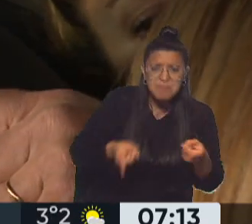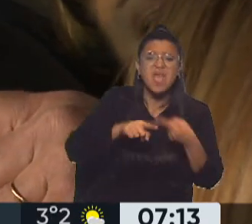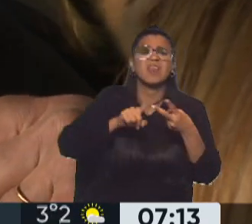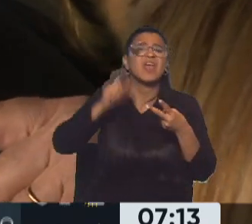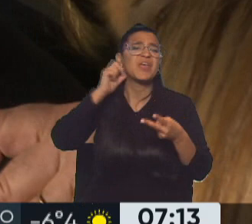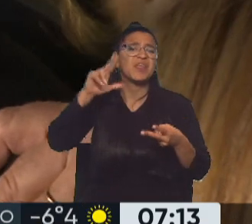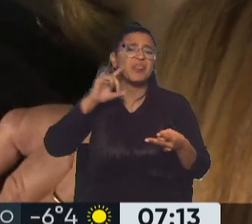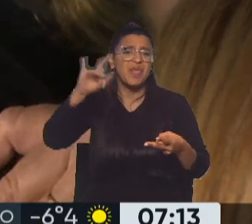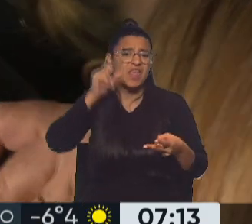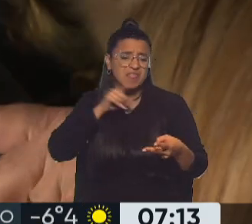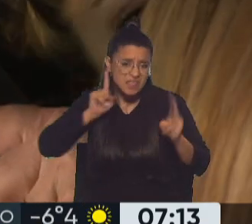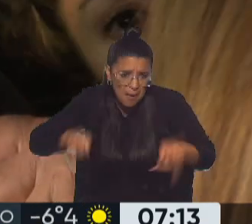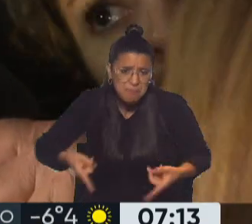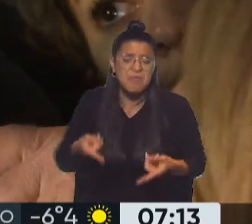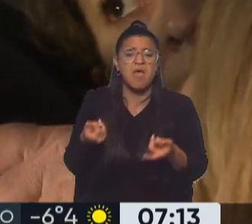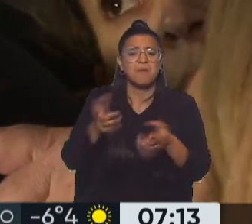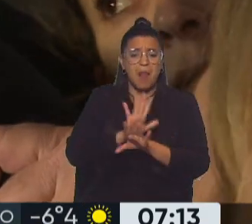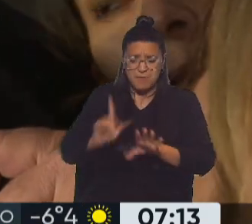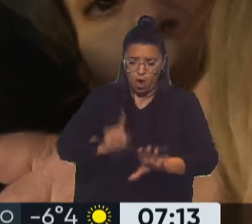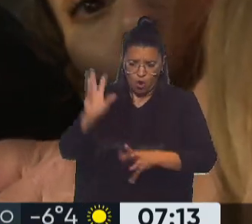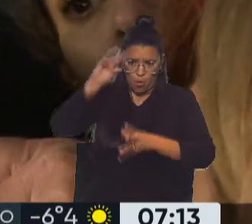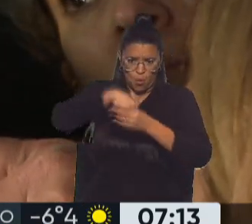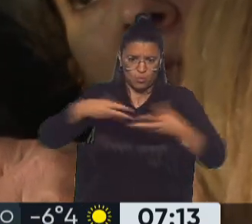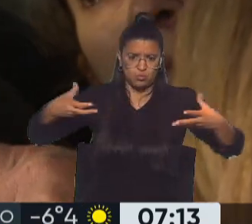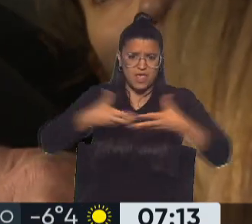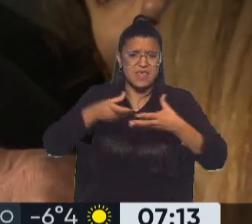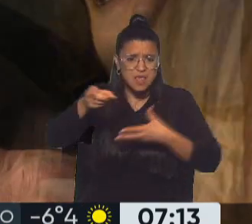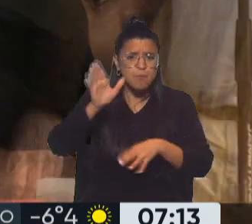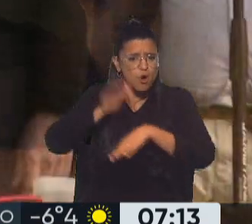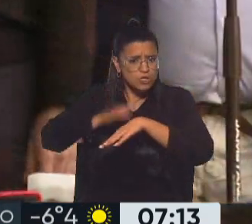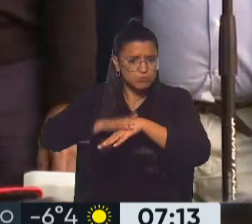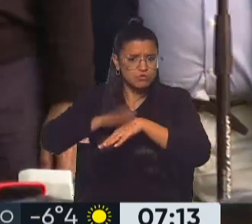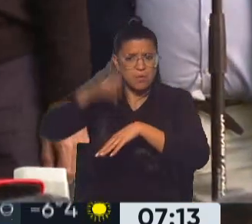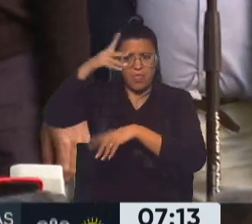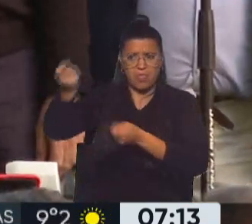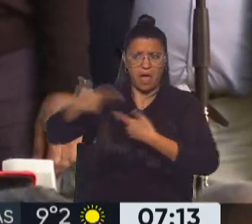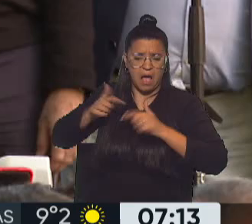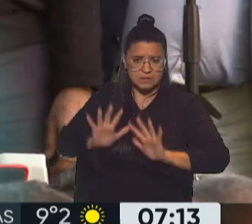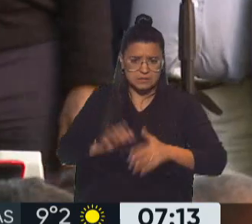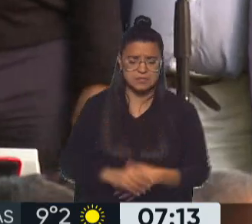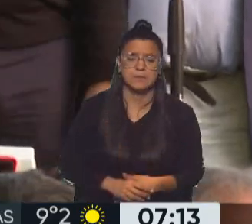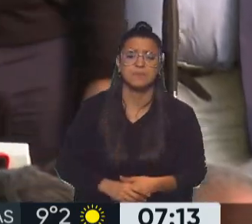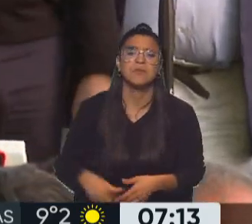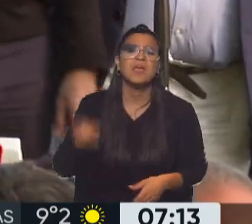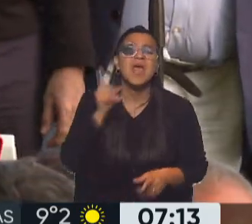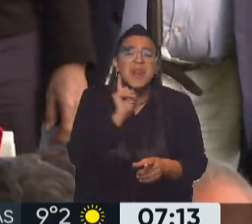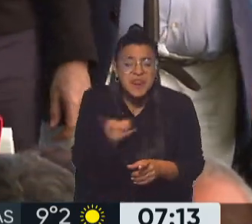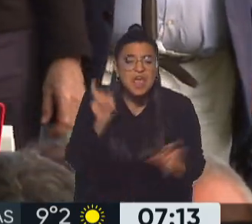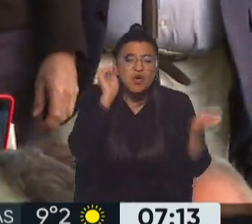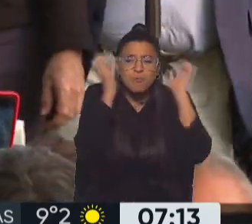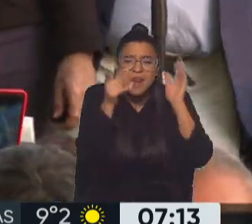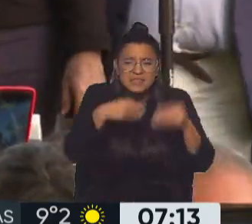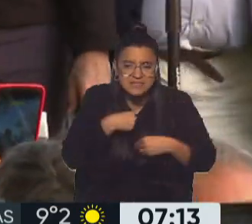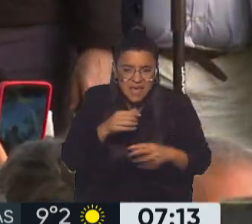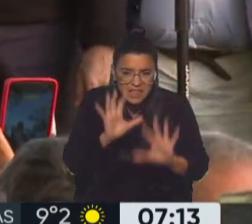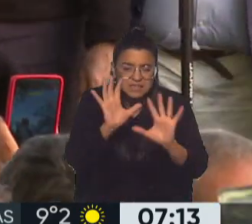todo nuestro equipo. Para mí es un orgullo ser parte de este equipo con la responsabilidad que me dio Patricia. ¿Siente que es un riesgo Milei para la diplomacia